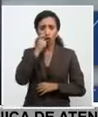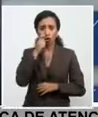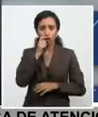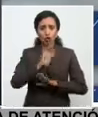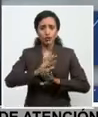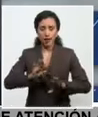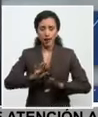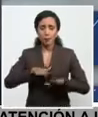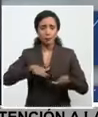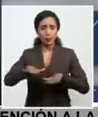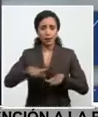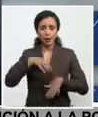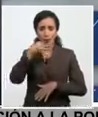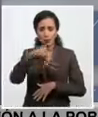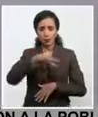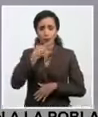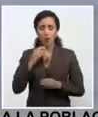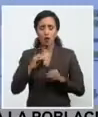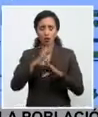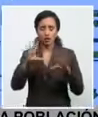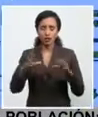Durán. Muy buenos días, amigos.